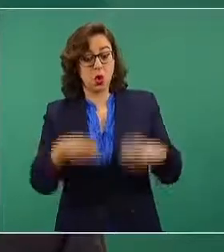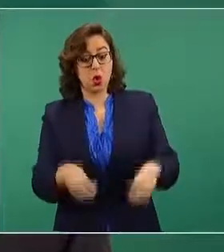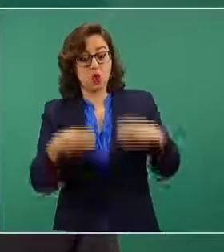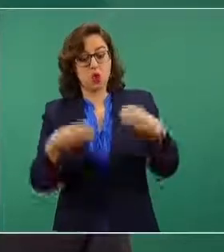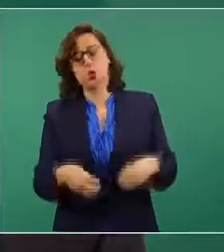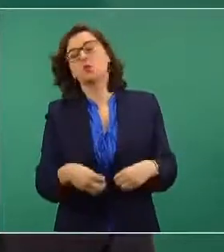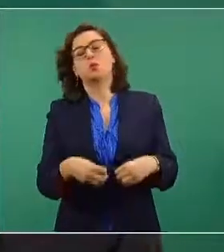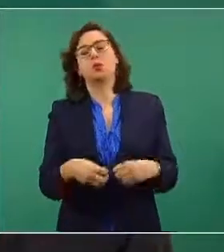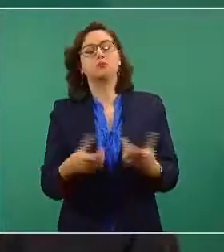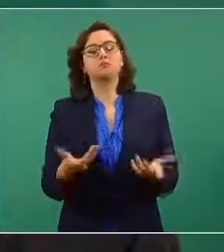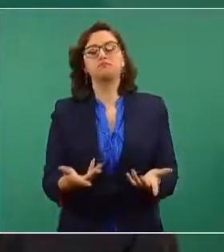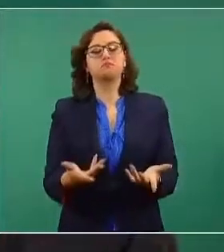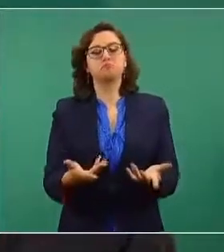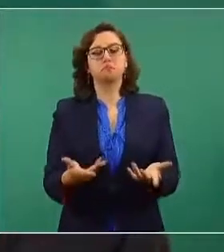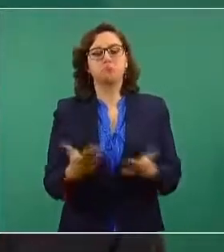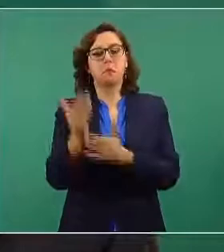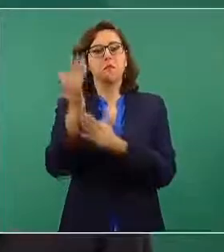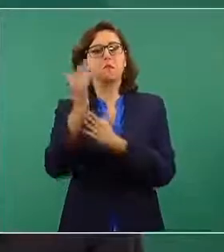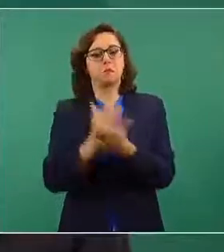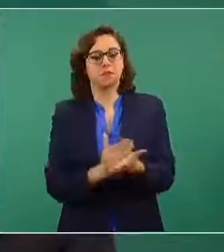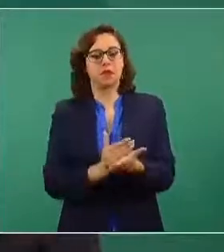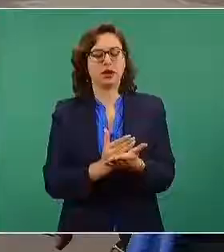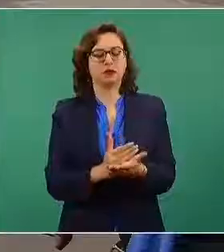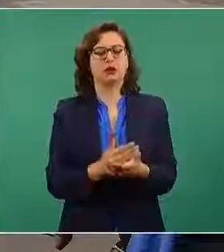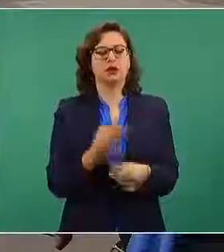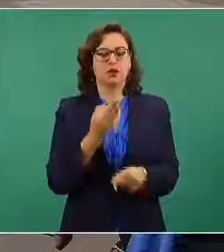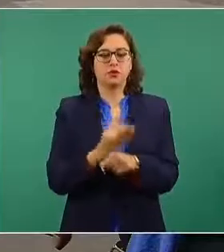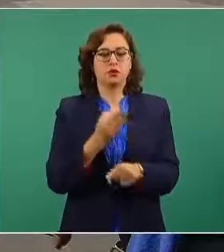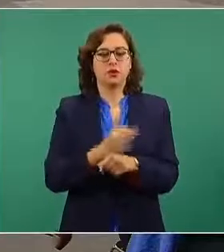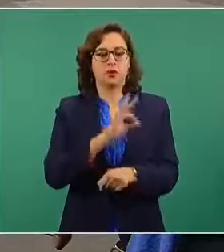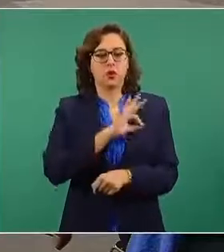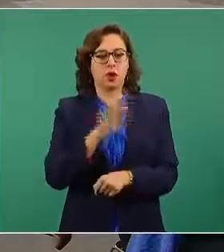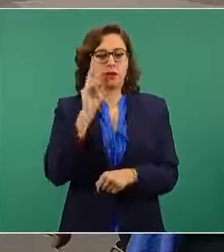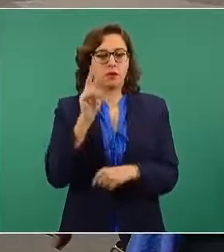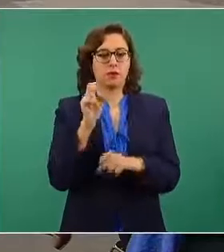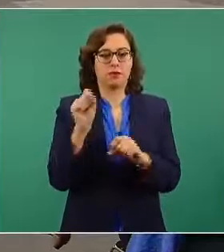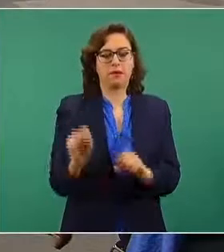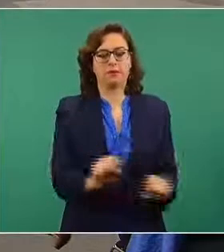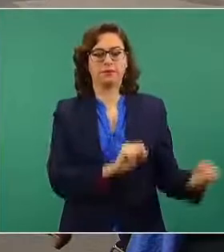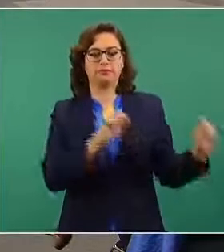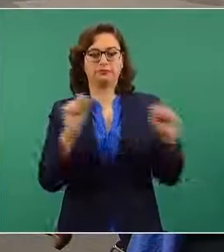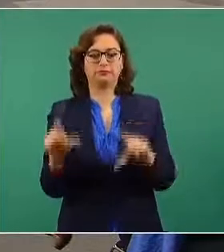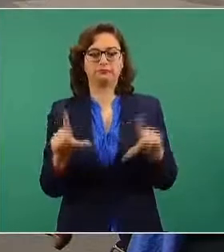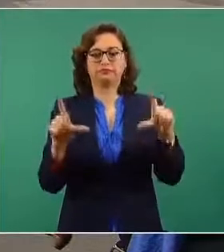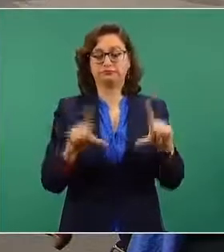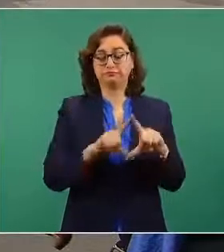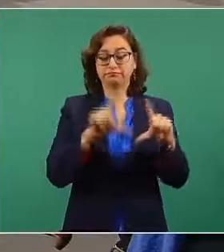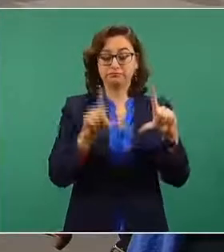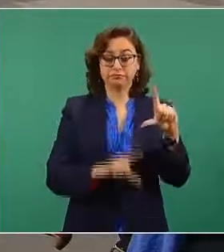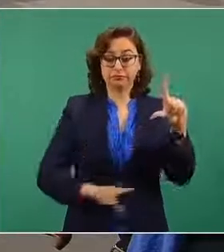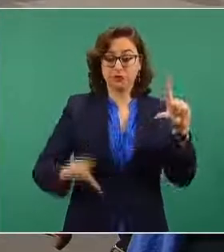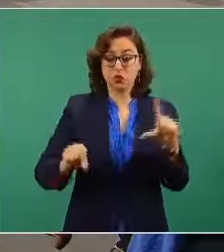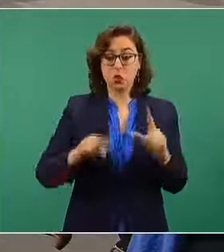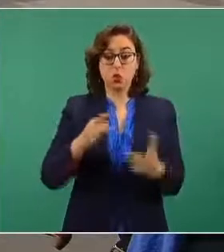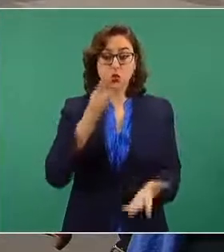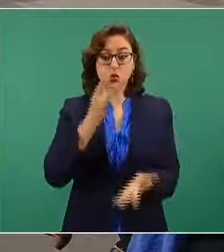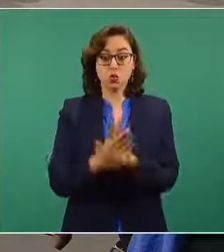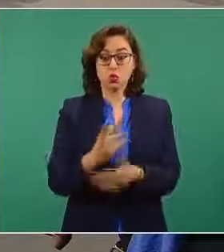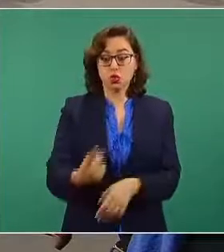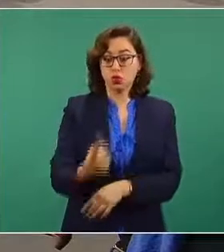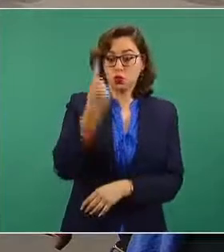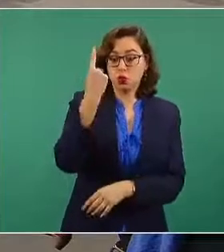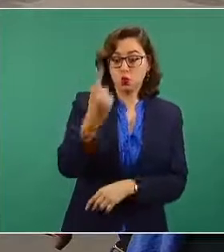COVID están ocupadas, y en las siguientes 2 imágenes podemos ver el mapa nacional donde vemos que solamente una